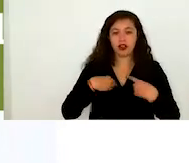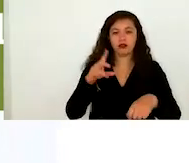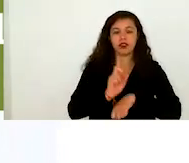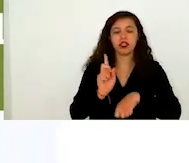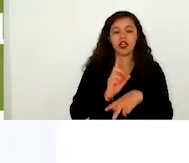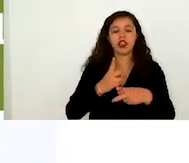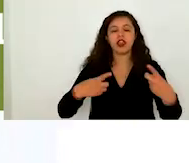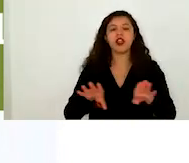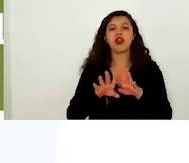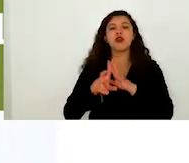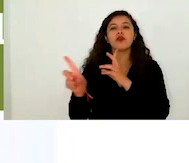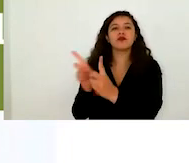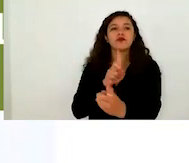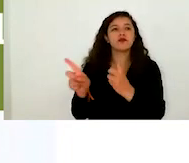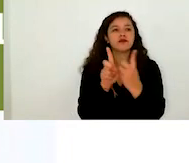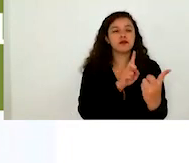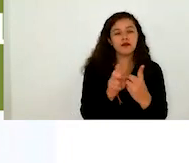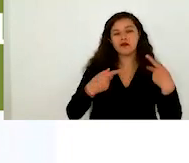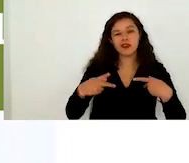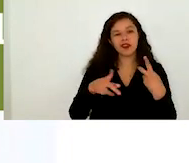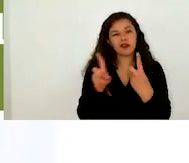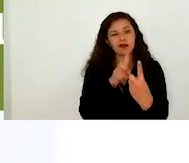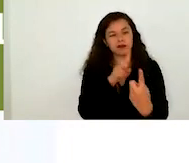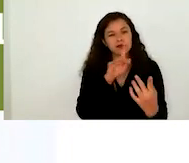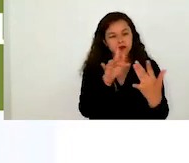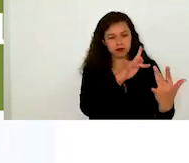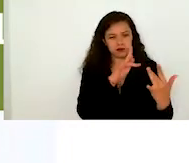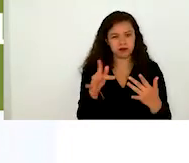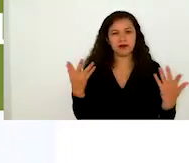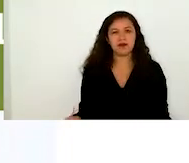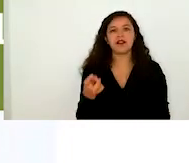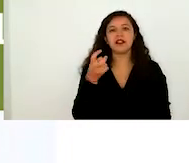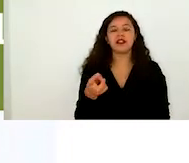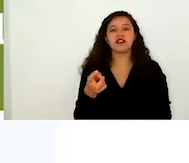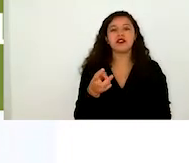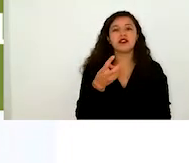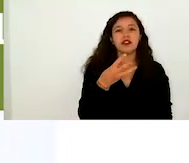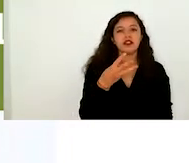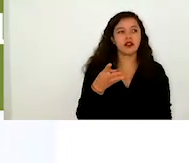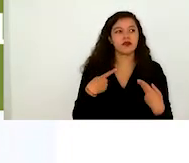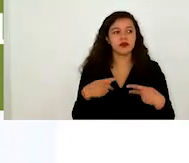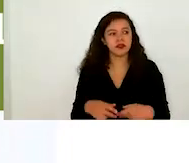continuos contactos y relaciones interpersonales esto es entre dos o más personas